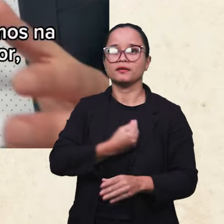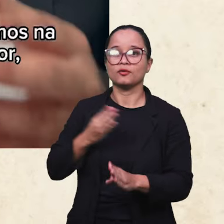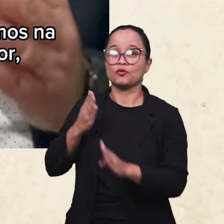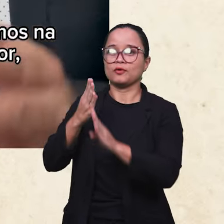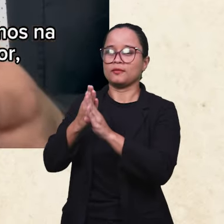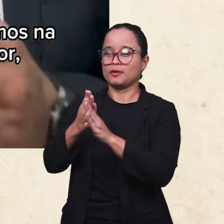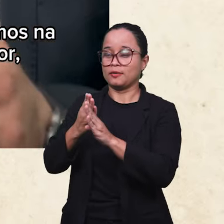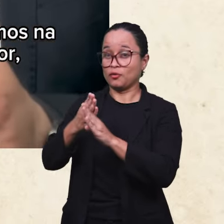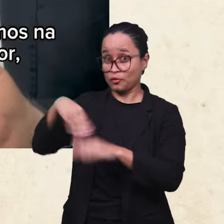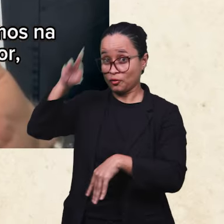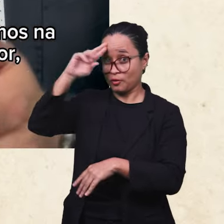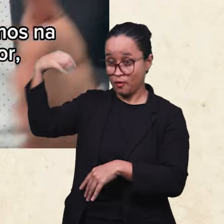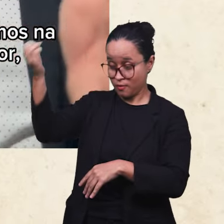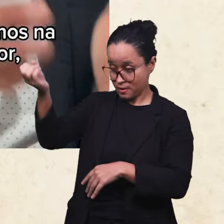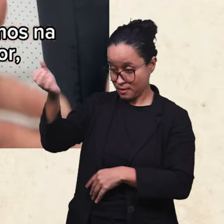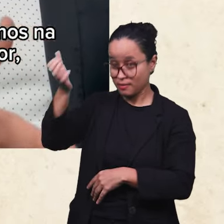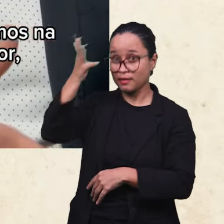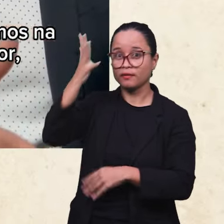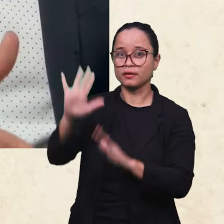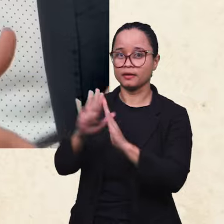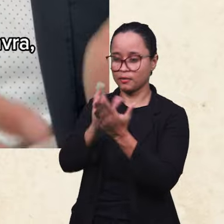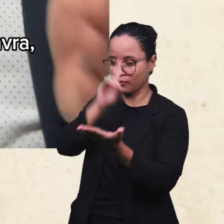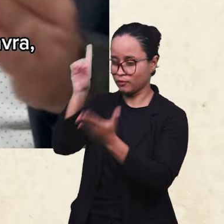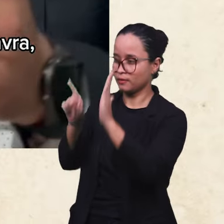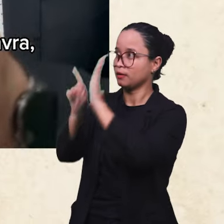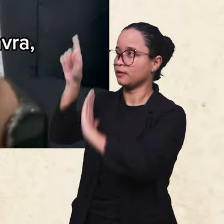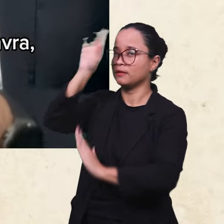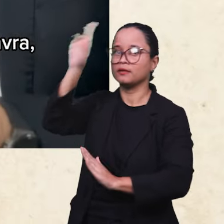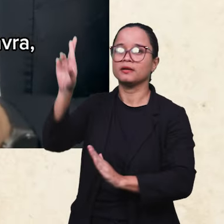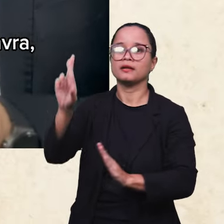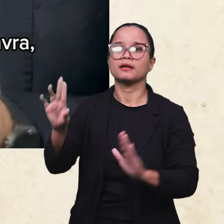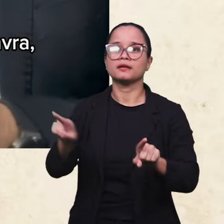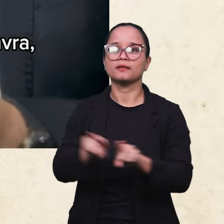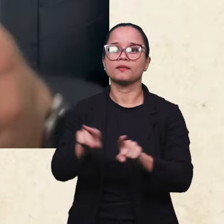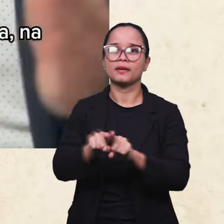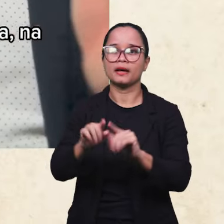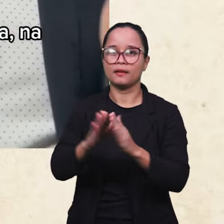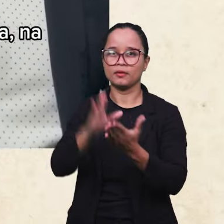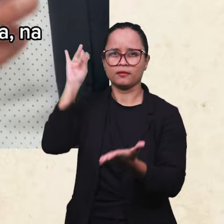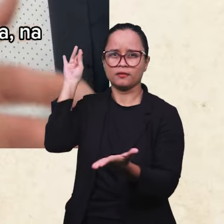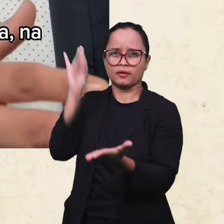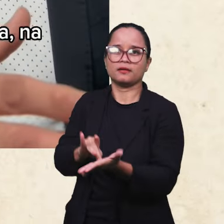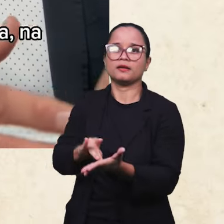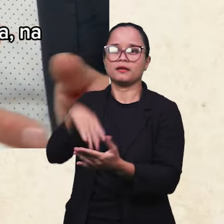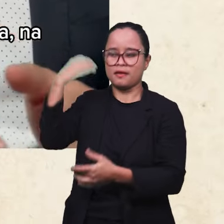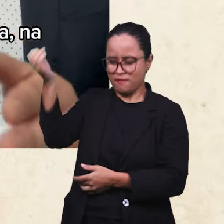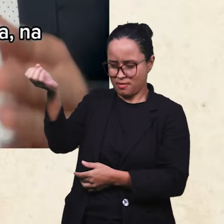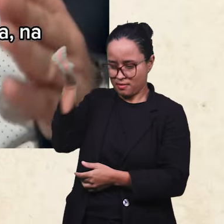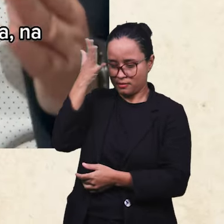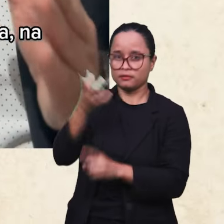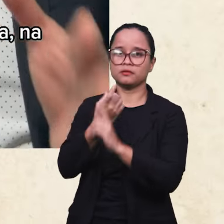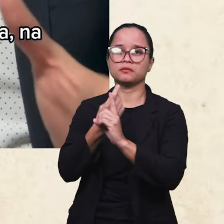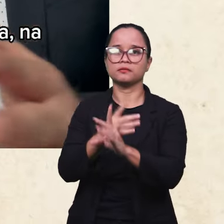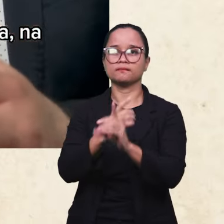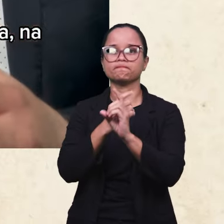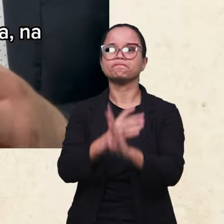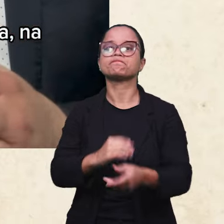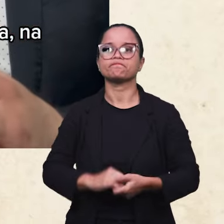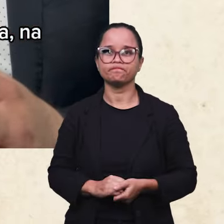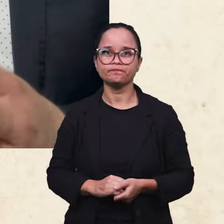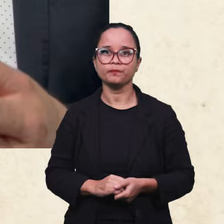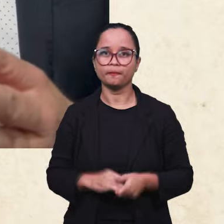abundancia, la vida que encontramos en la dirección del Señor, en la consulta de la palabra, en la palabra revelada, en la